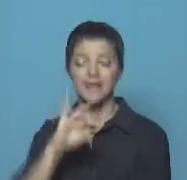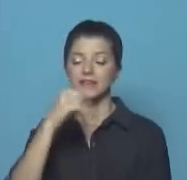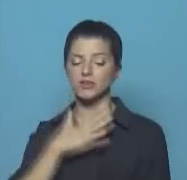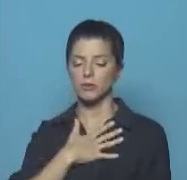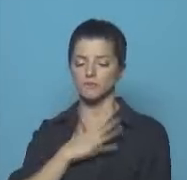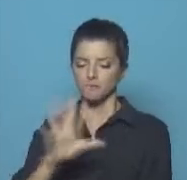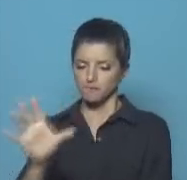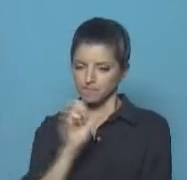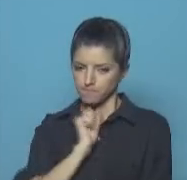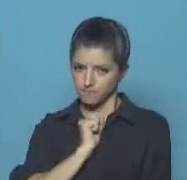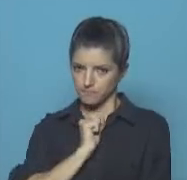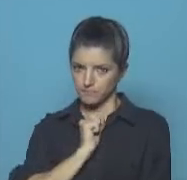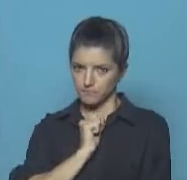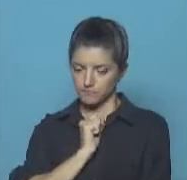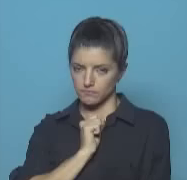esfuerzo enorme,